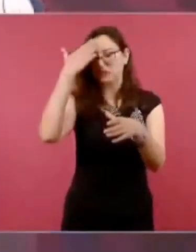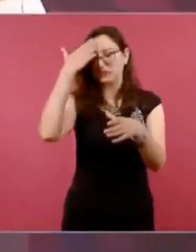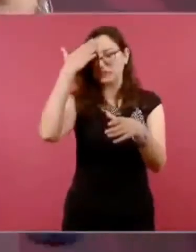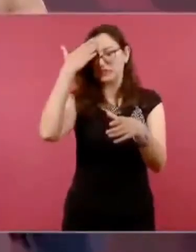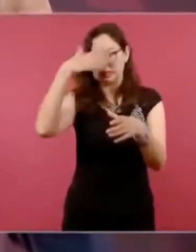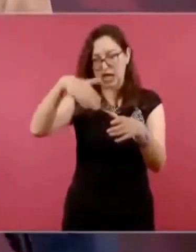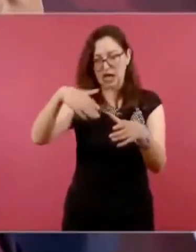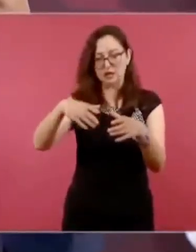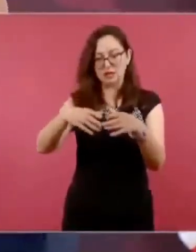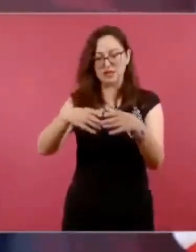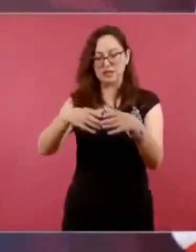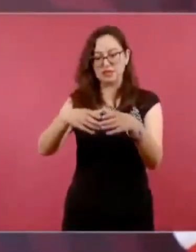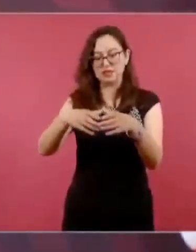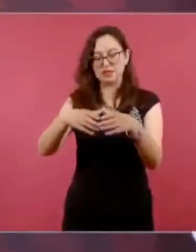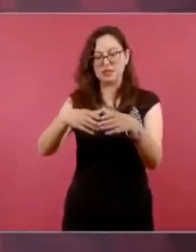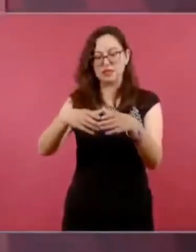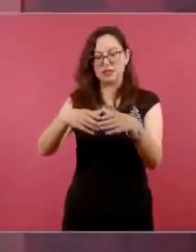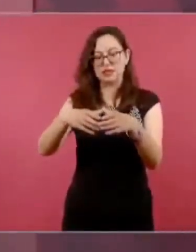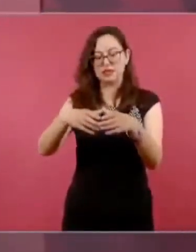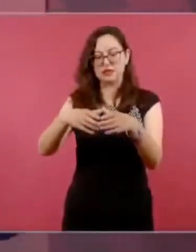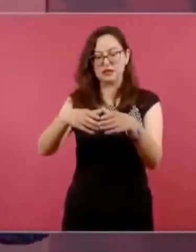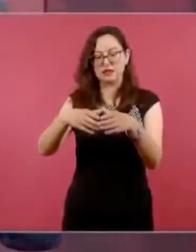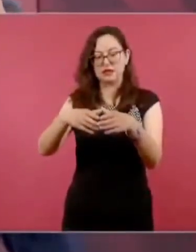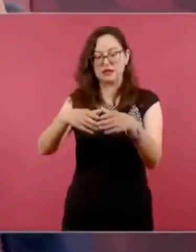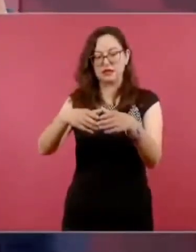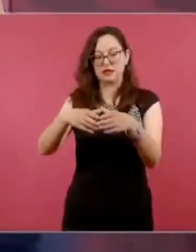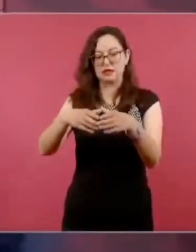no deja de